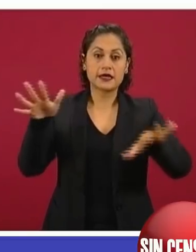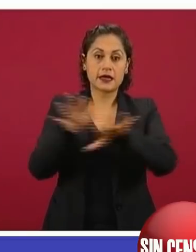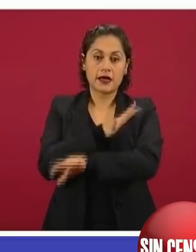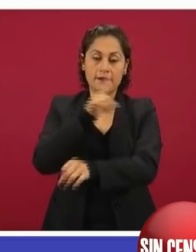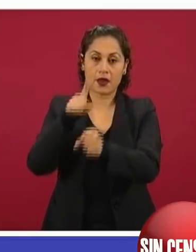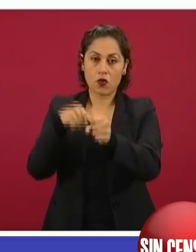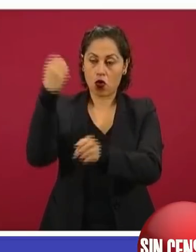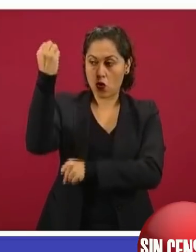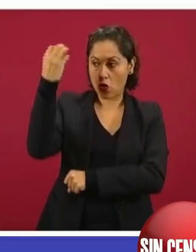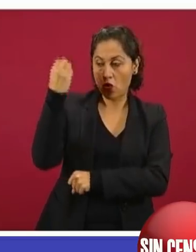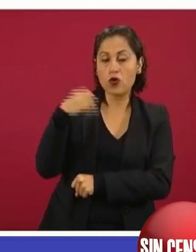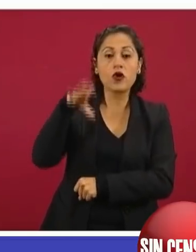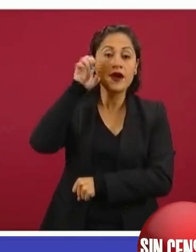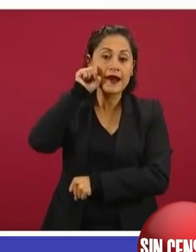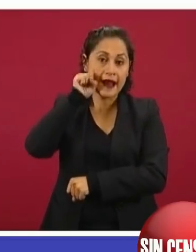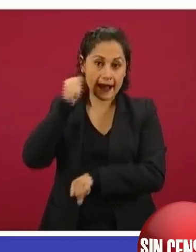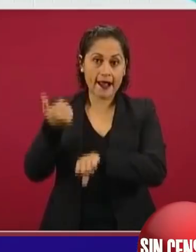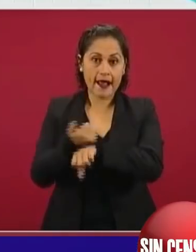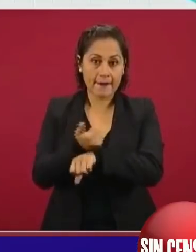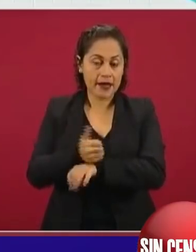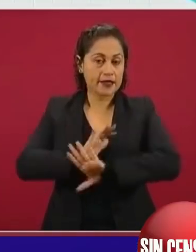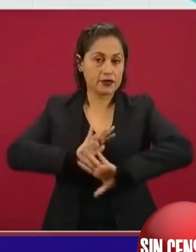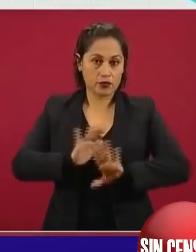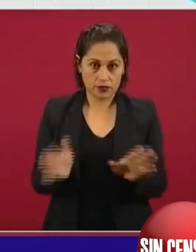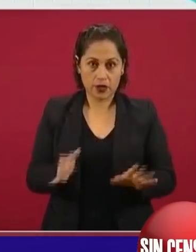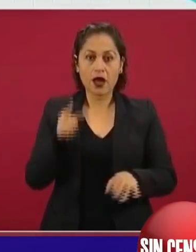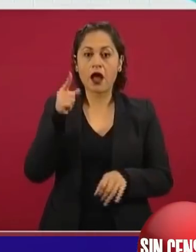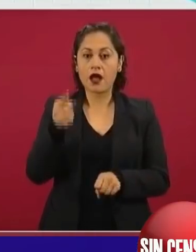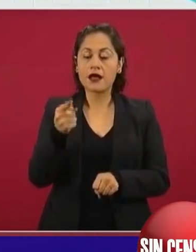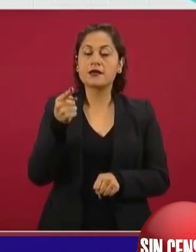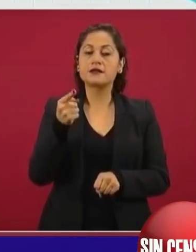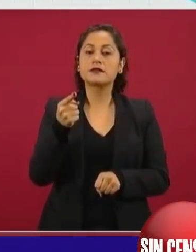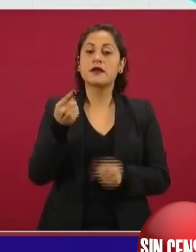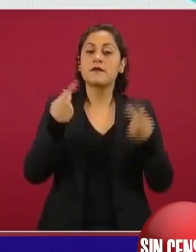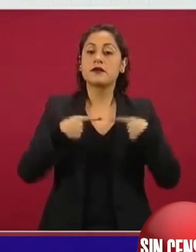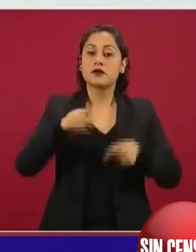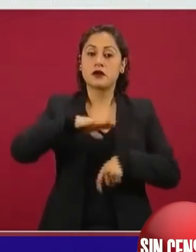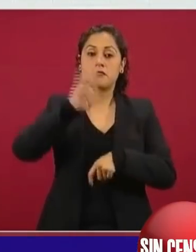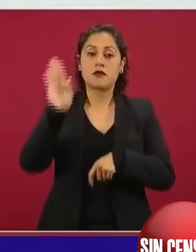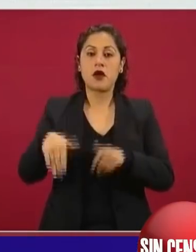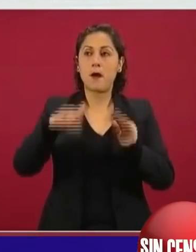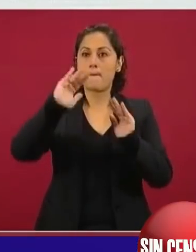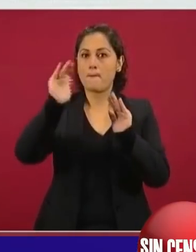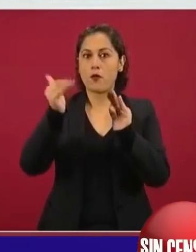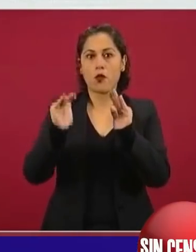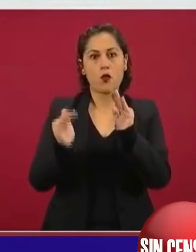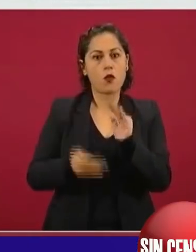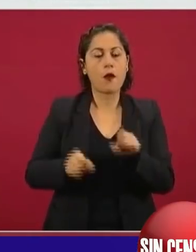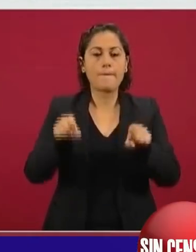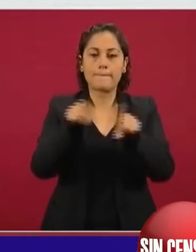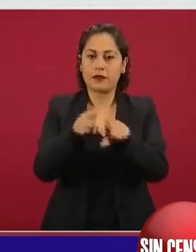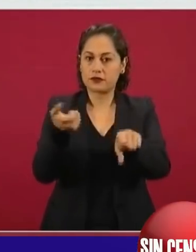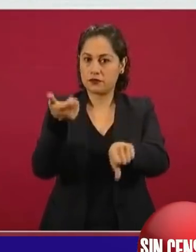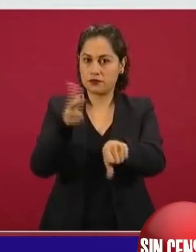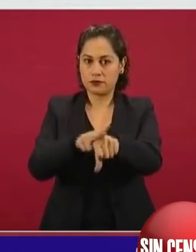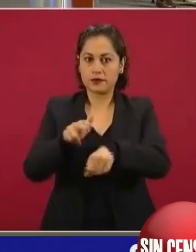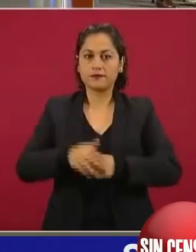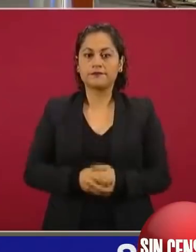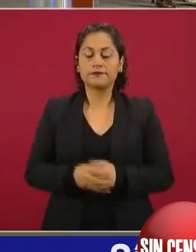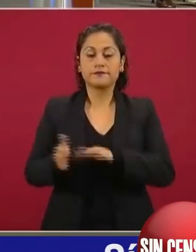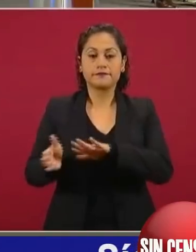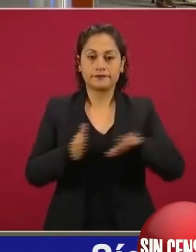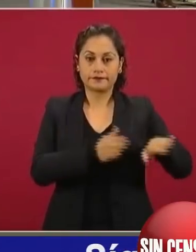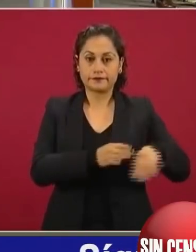amarillo en el corte más reciente, y la mortalidad en descenso progresivo. La siguiente, igual que la hospitalización. La